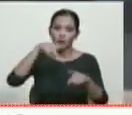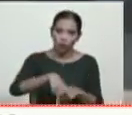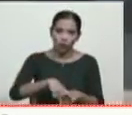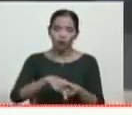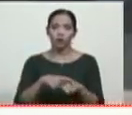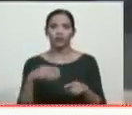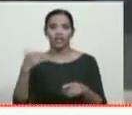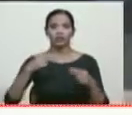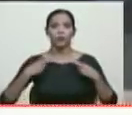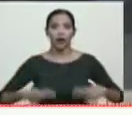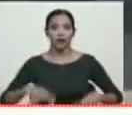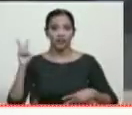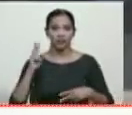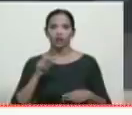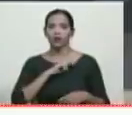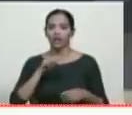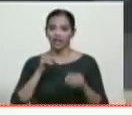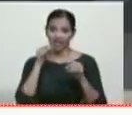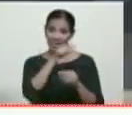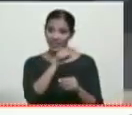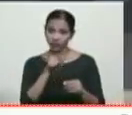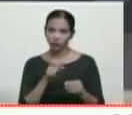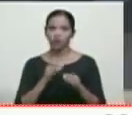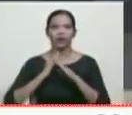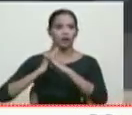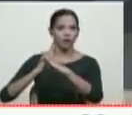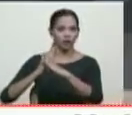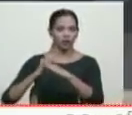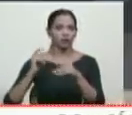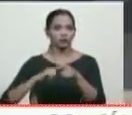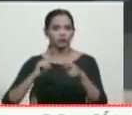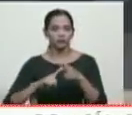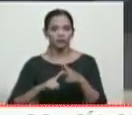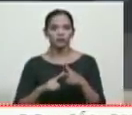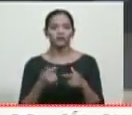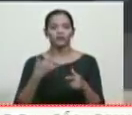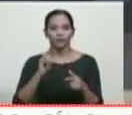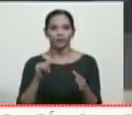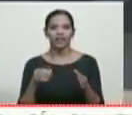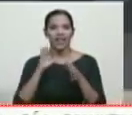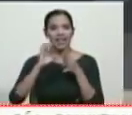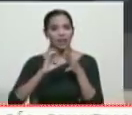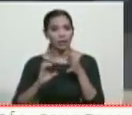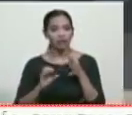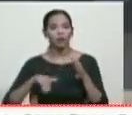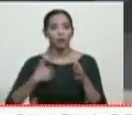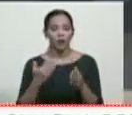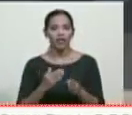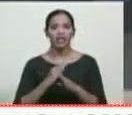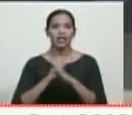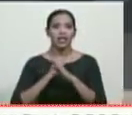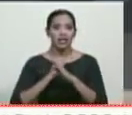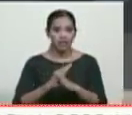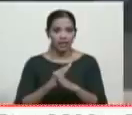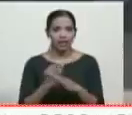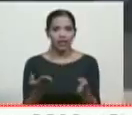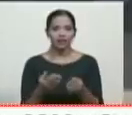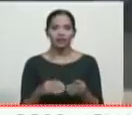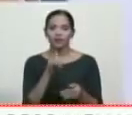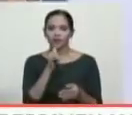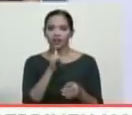como república, ellos lo van a bloquear. Claro. Entonces, obviamente hay factores que pueden limitar el efecto perjudicial de este informe de